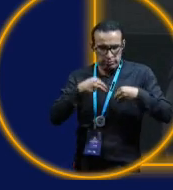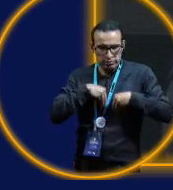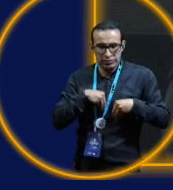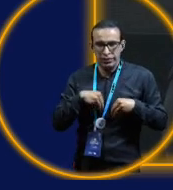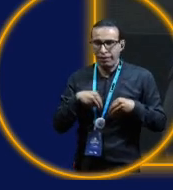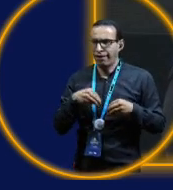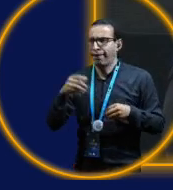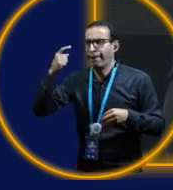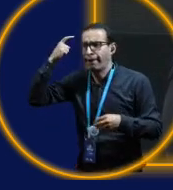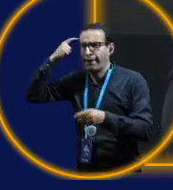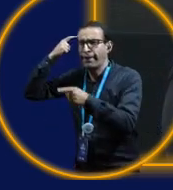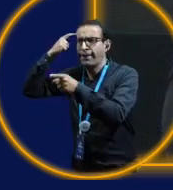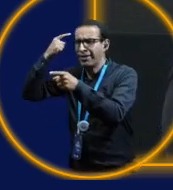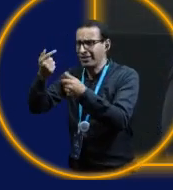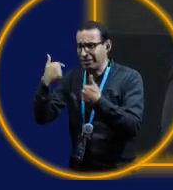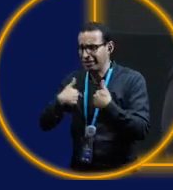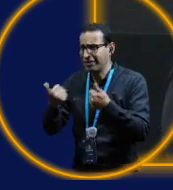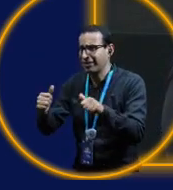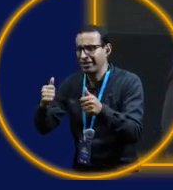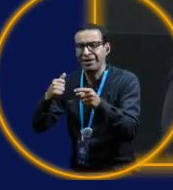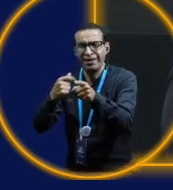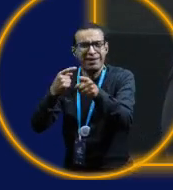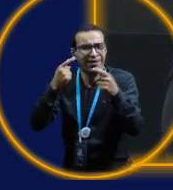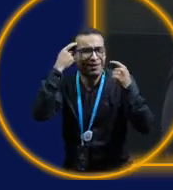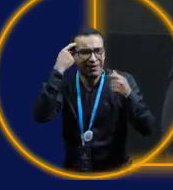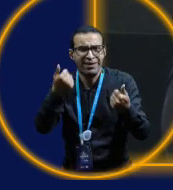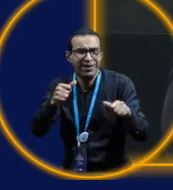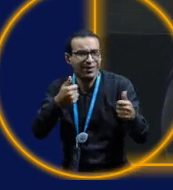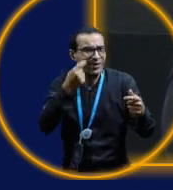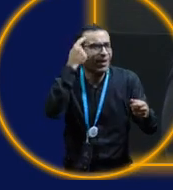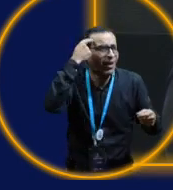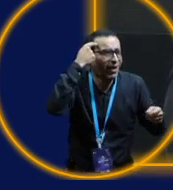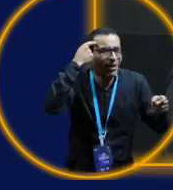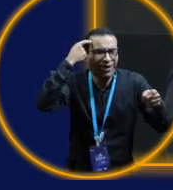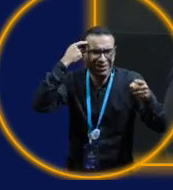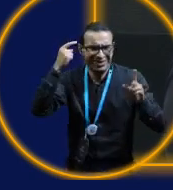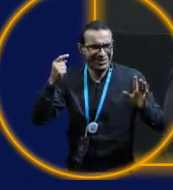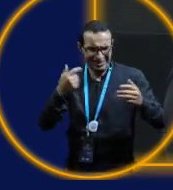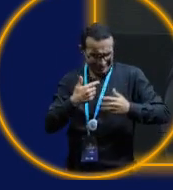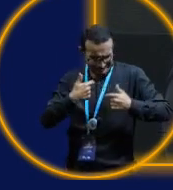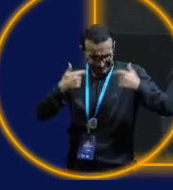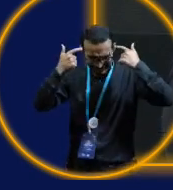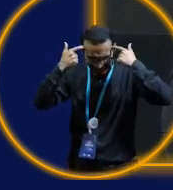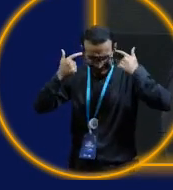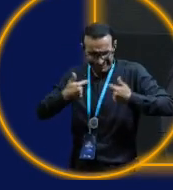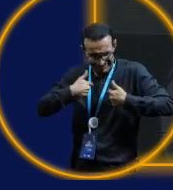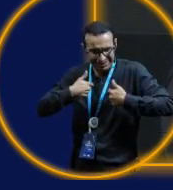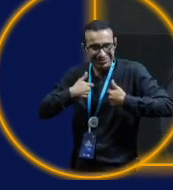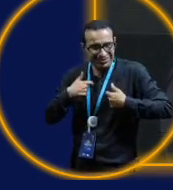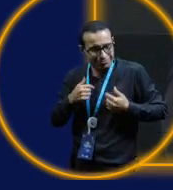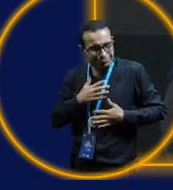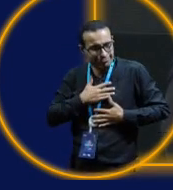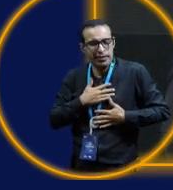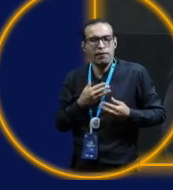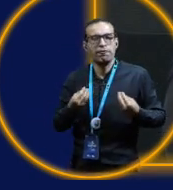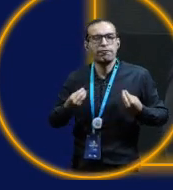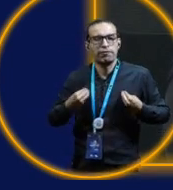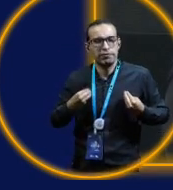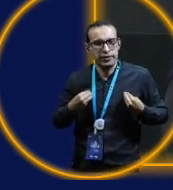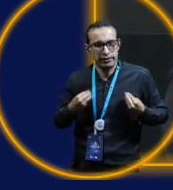alguien más entonces creo que esa es la distinción ahí que es como